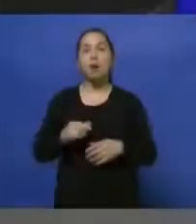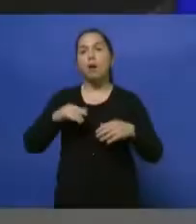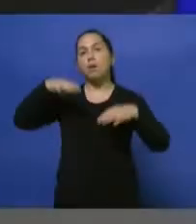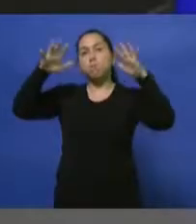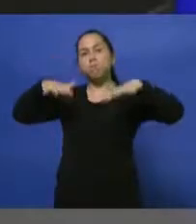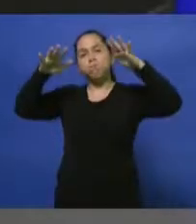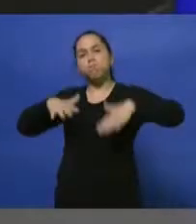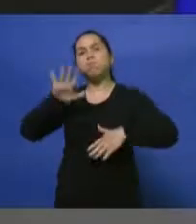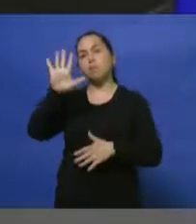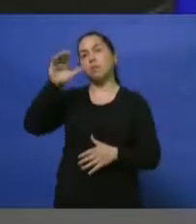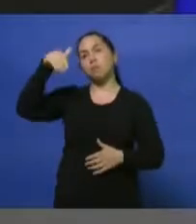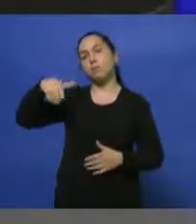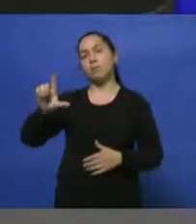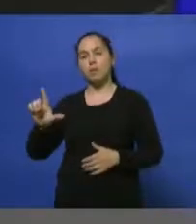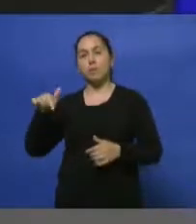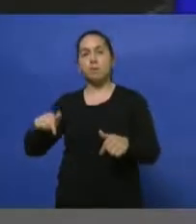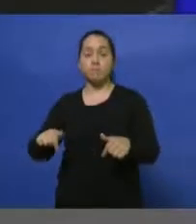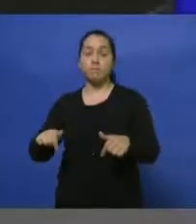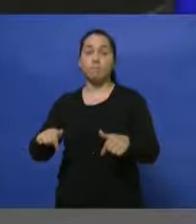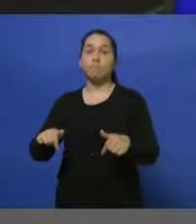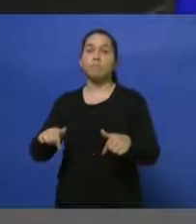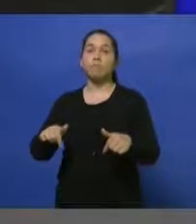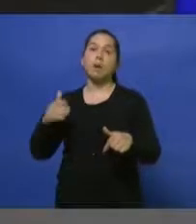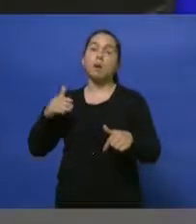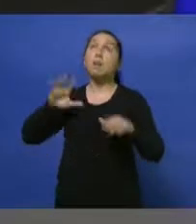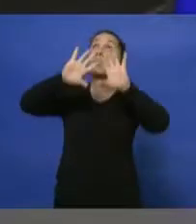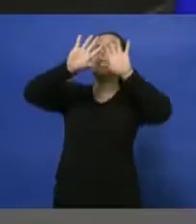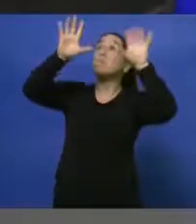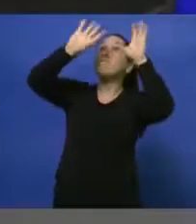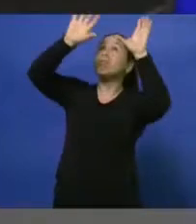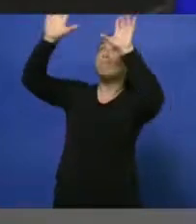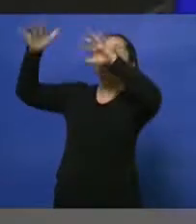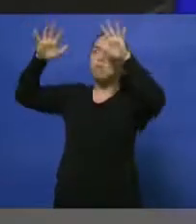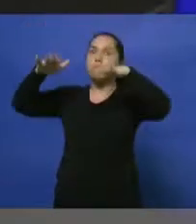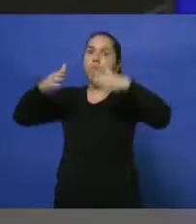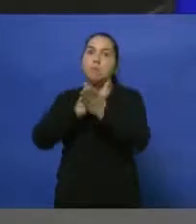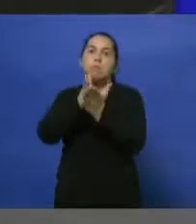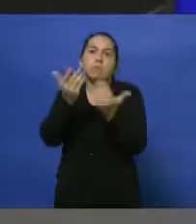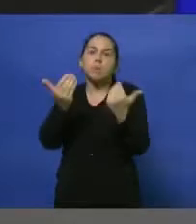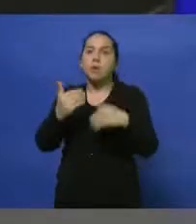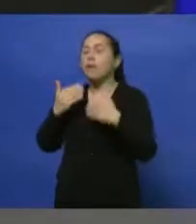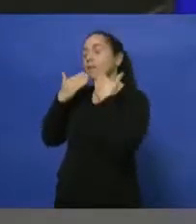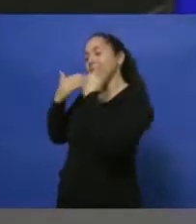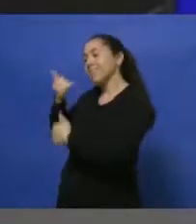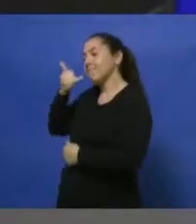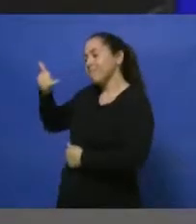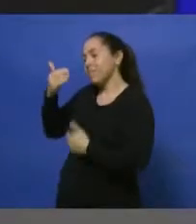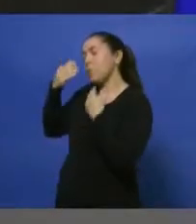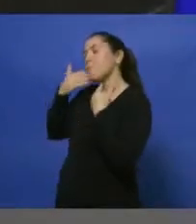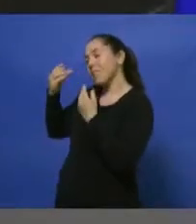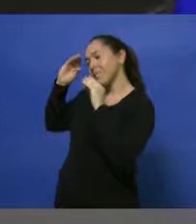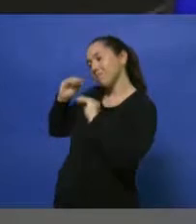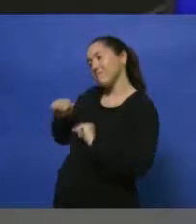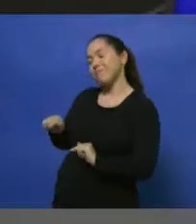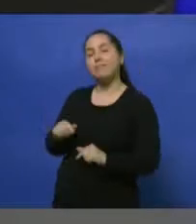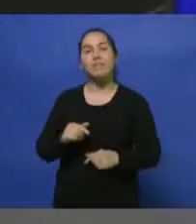está tranquilo, pero bueno, está todo cubierto como para seguir lloviendo. Intendente, muchas gracias por habernos atendido. Que tenga una buena noche. Muchas